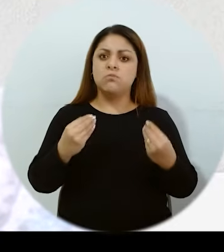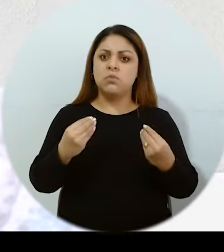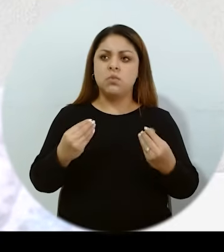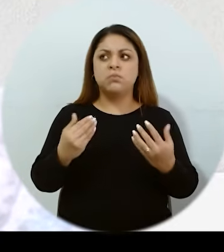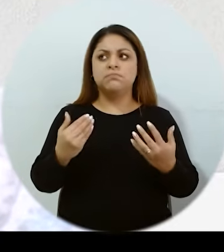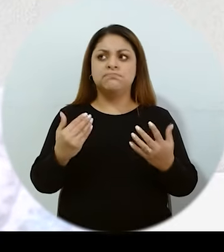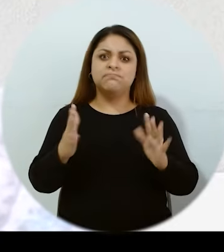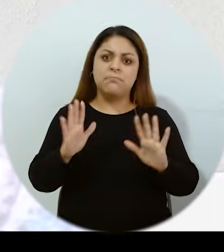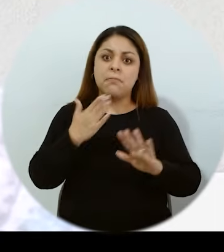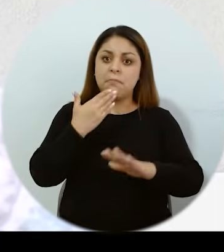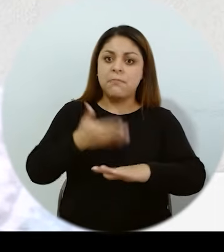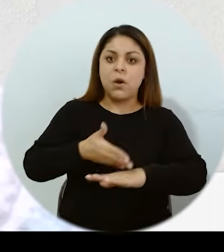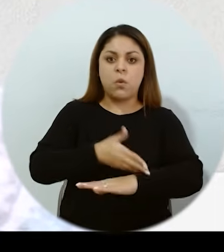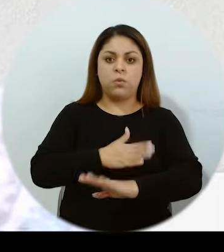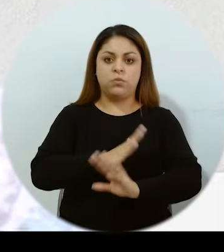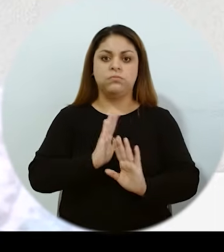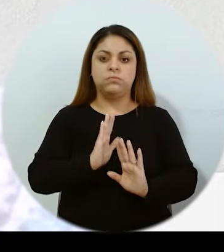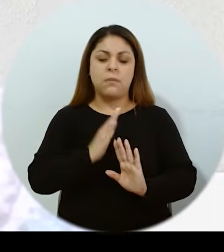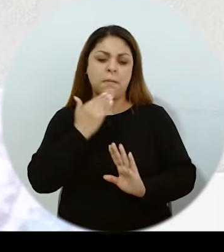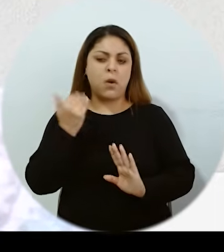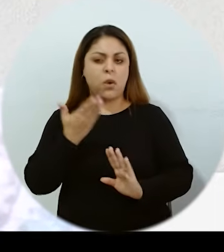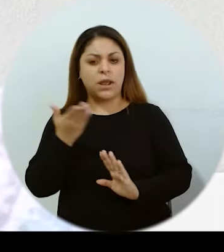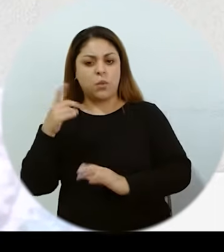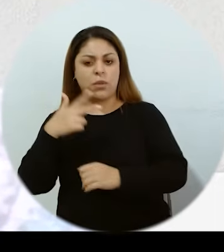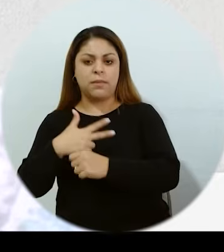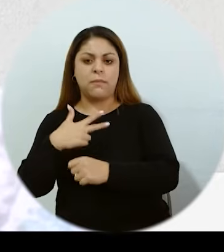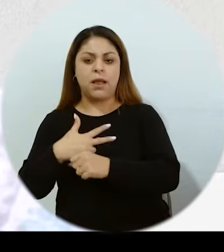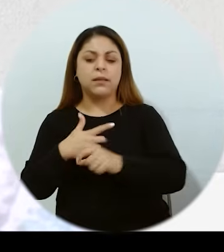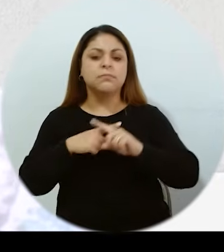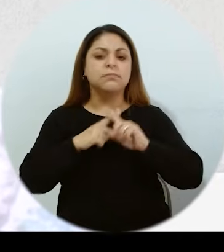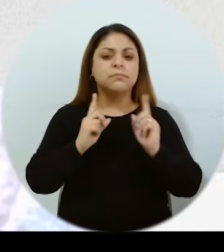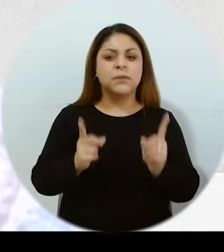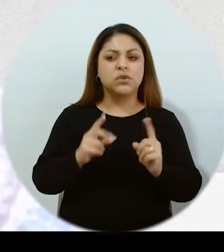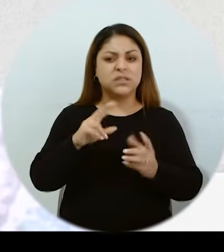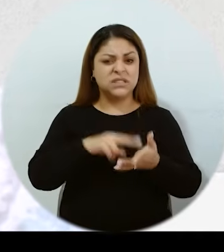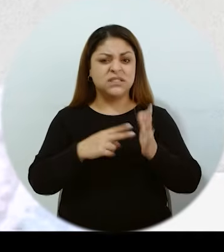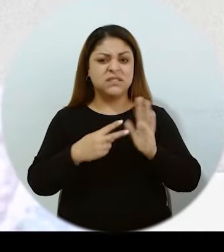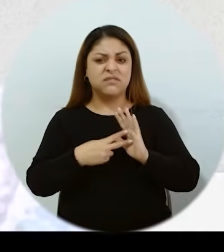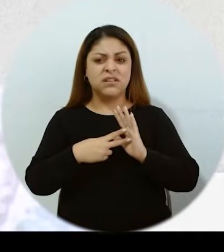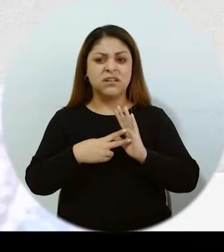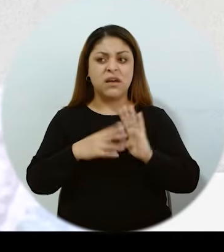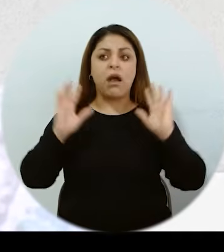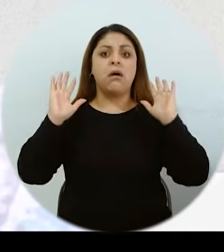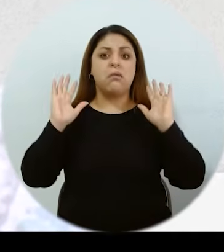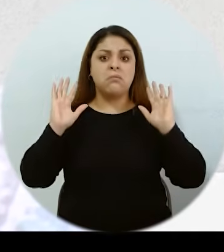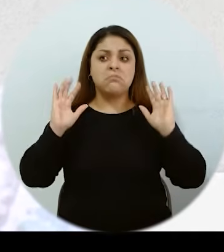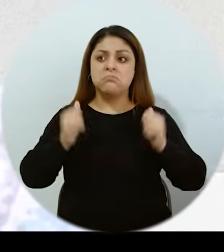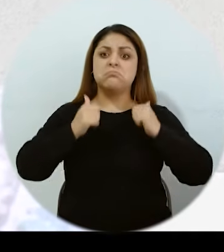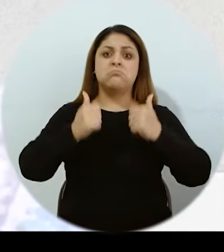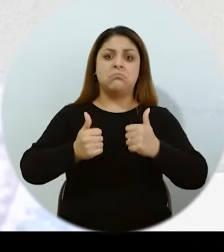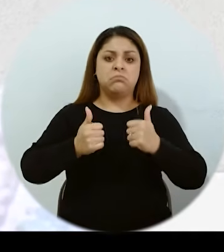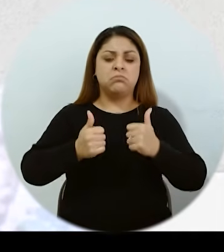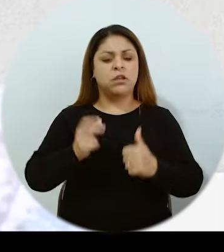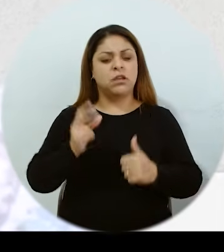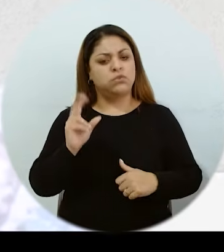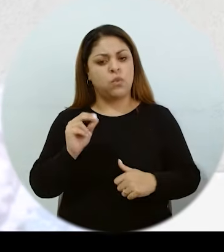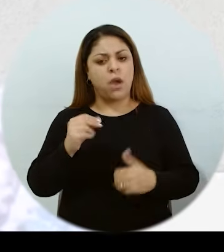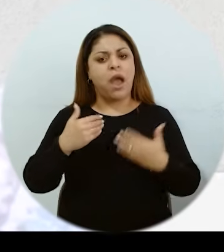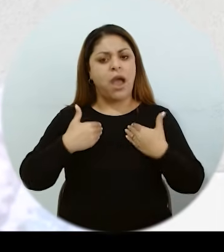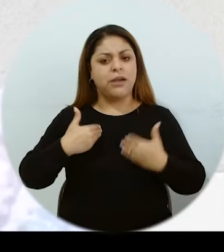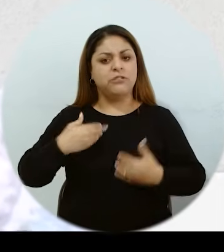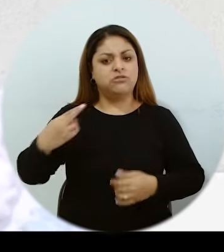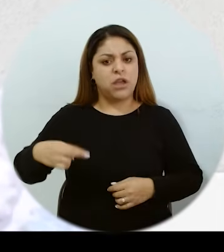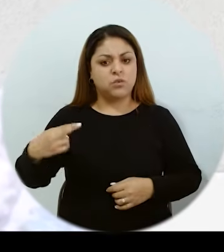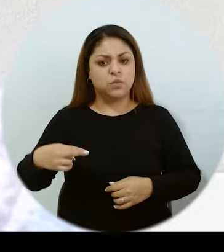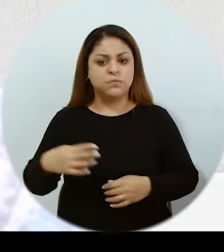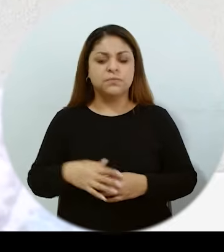bastante más favorable, pero eso no significa que se dé por sentado, que todo está ganado y que no estamos en riesgo.